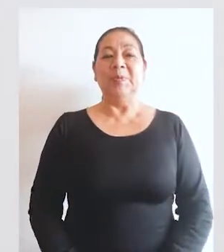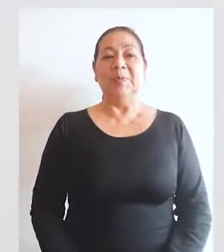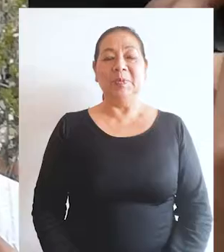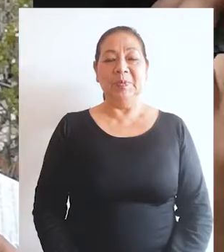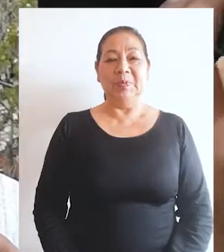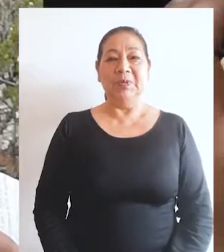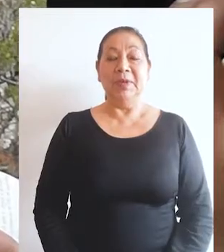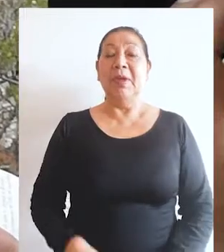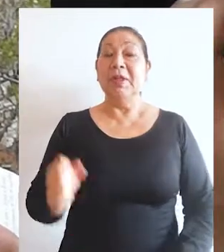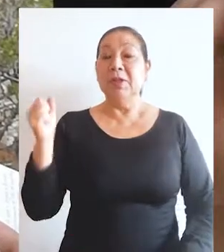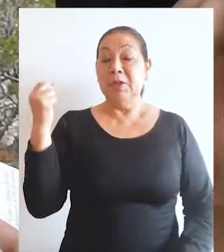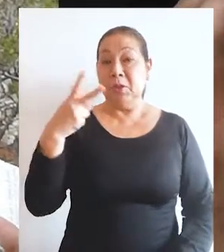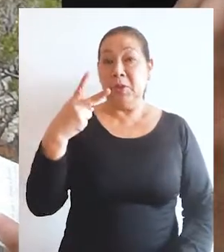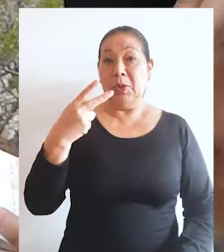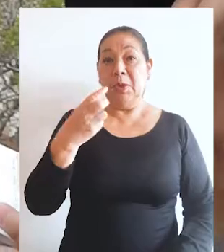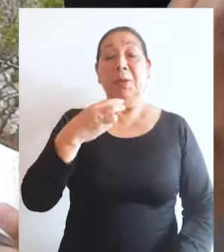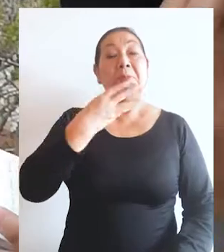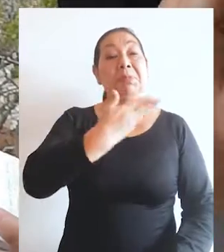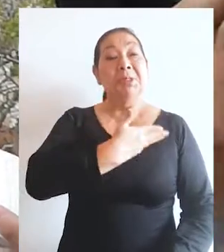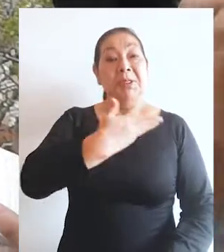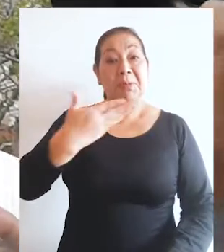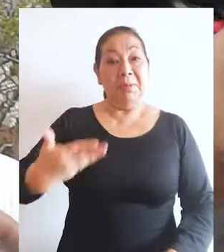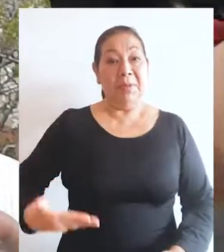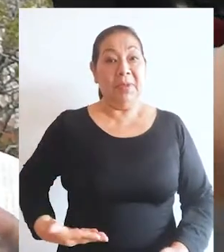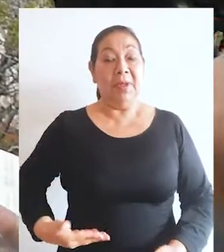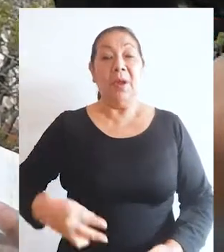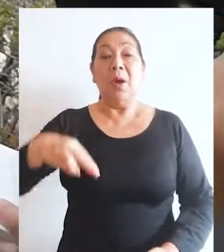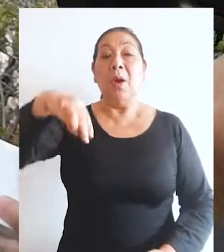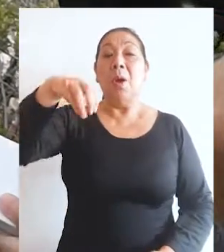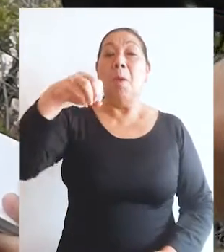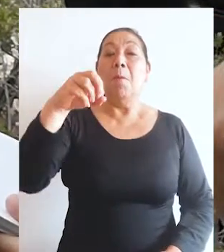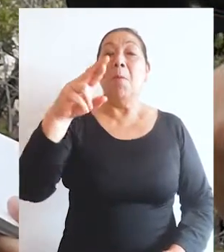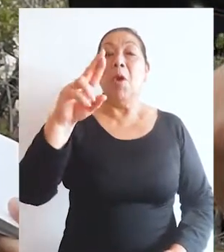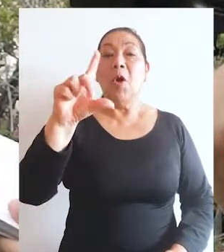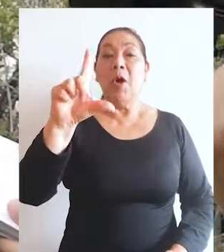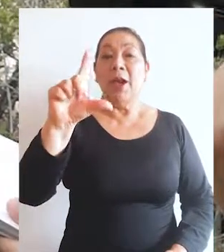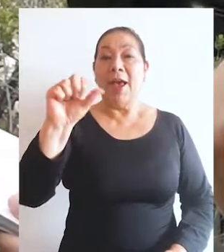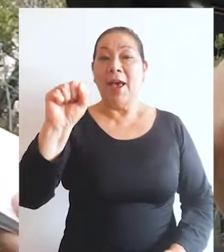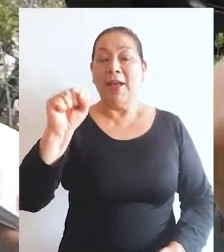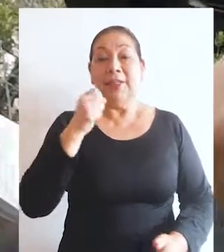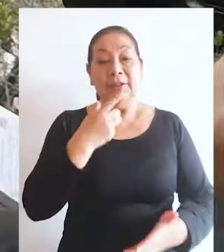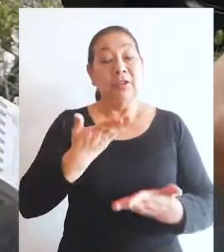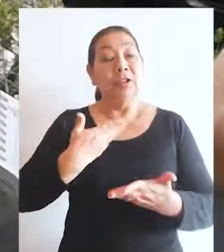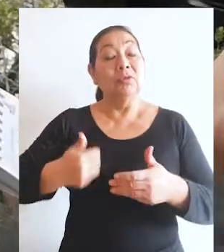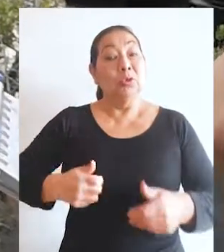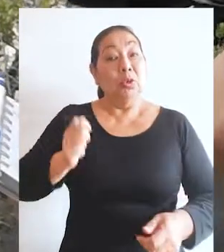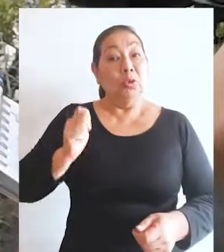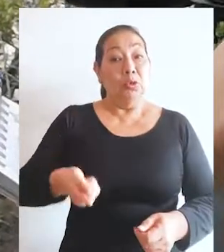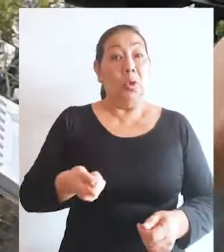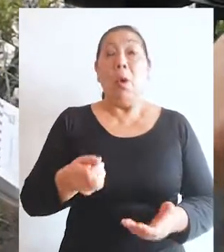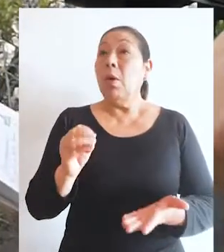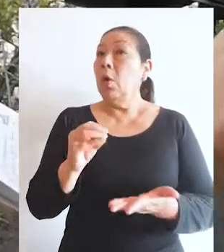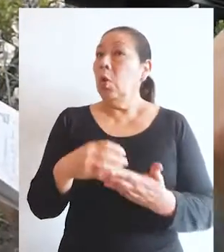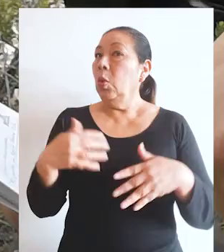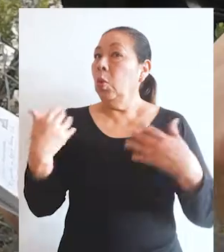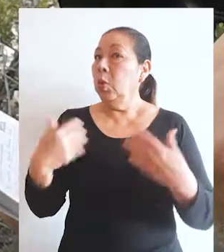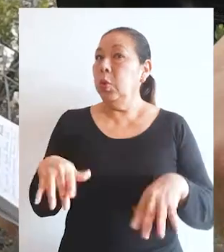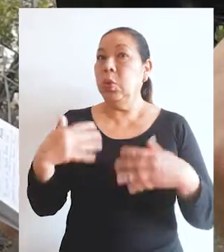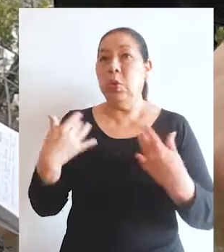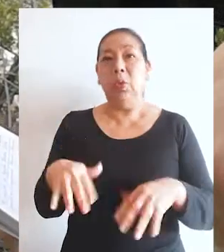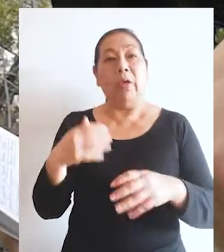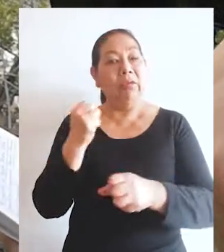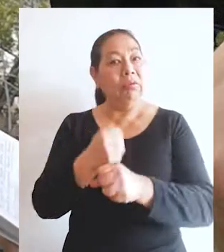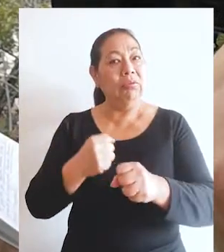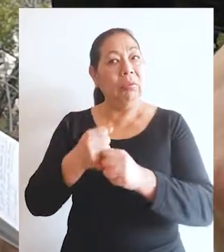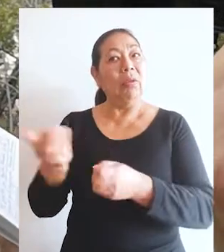edición. Vicepresidente del TC, Francisco Morales, asegura que elección de magistrados fue la más exigente